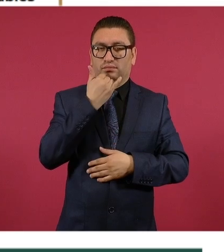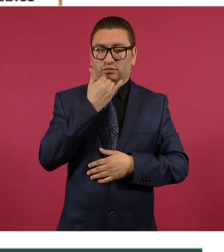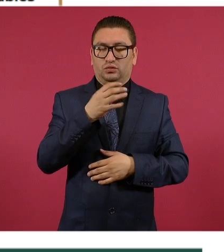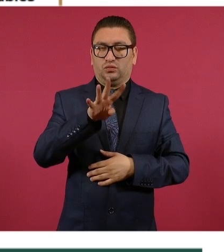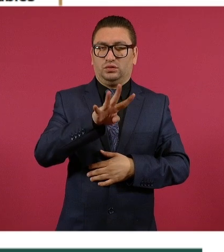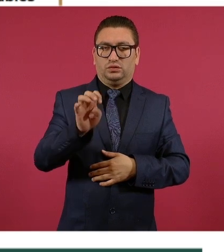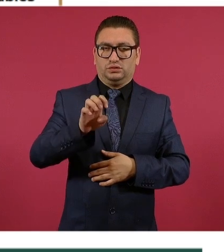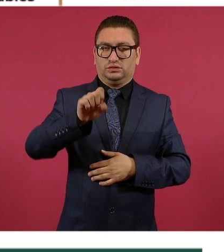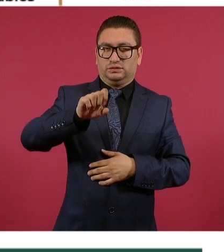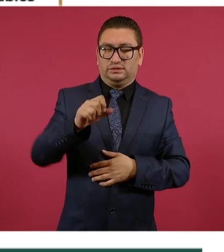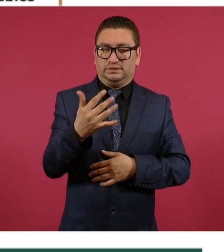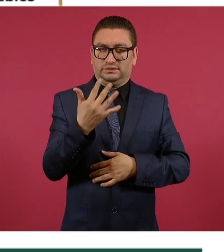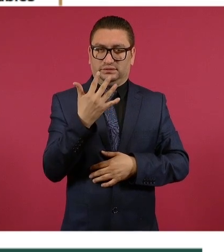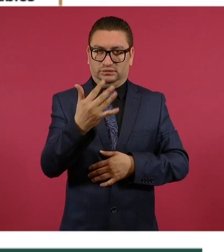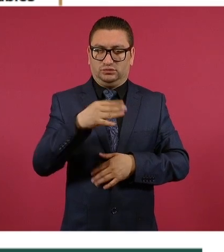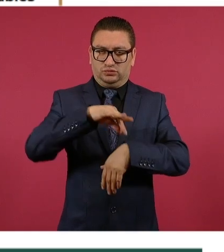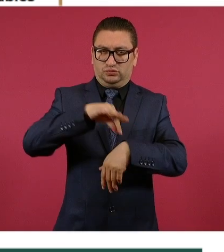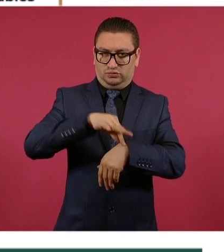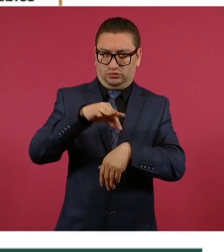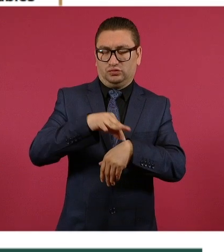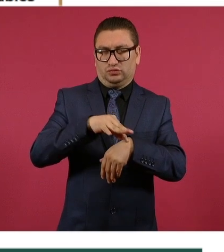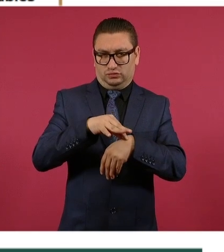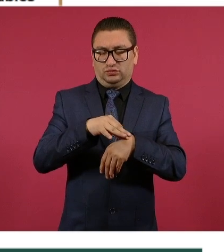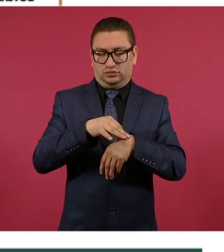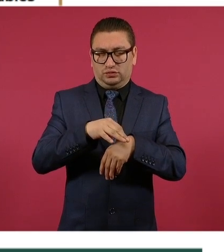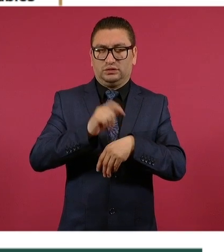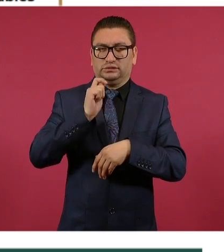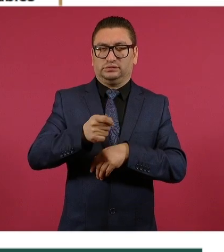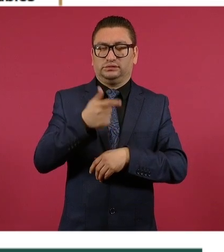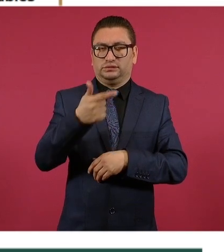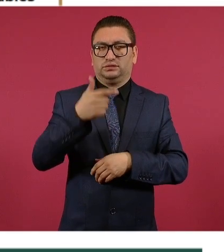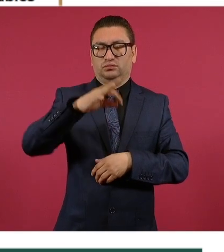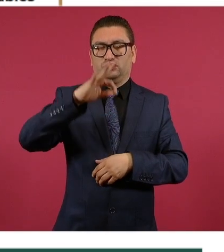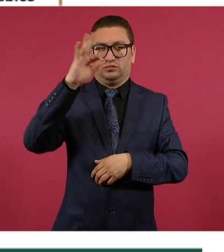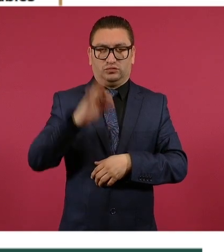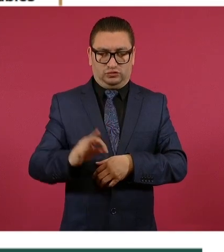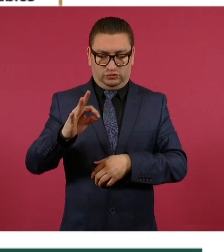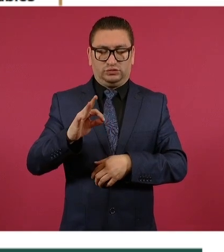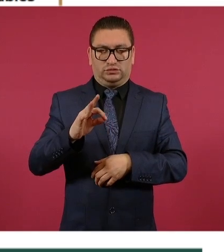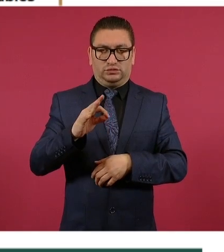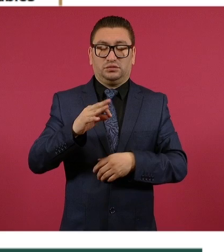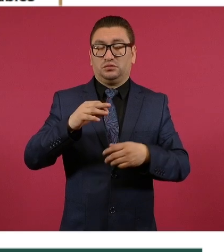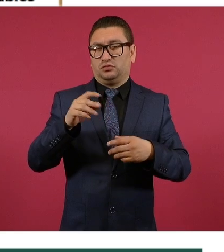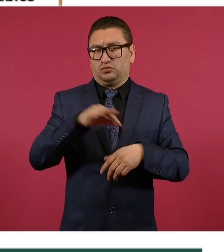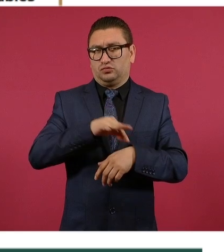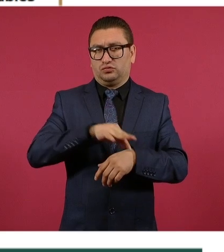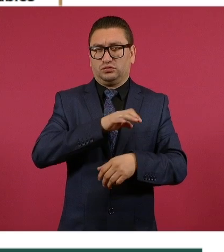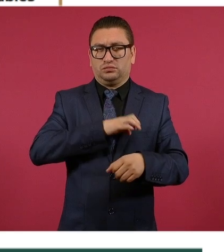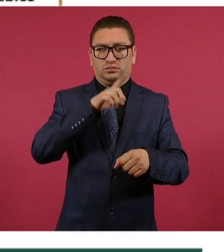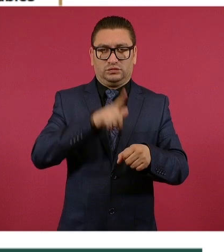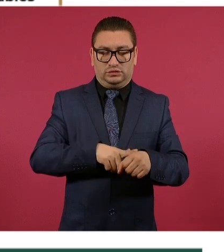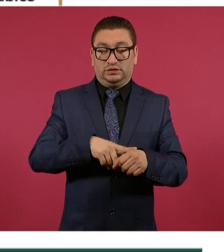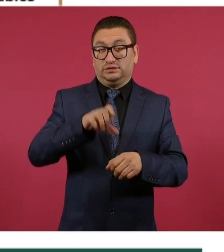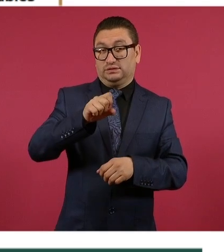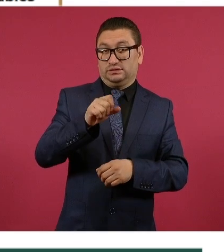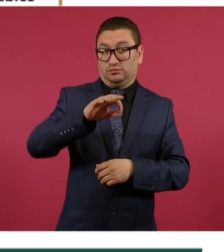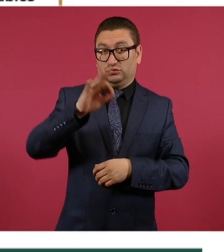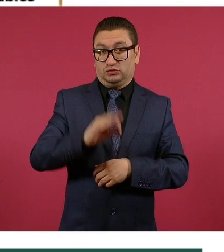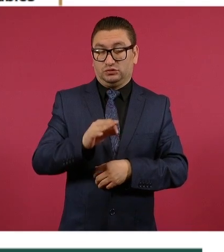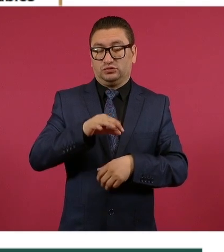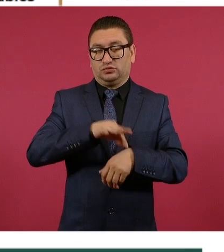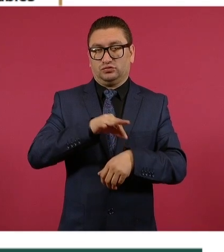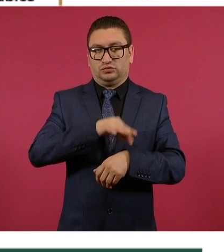465 médicas y médicos. Este es un incremento de 7% en el caso de especialistas y 60% en el